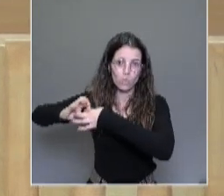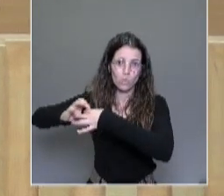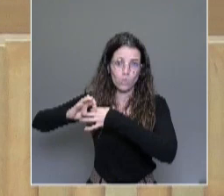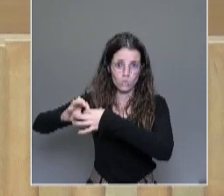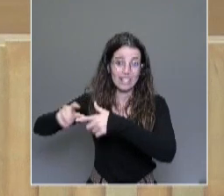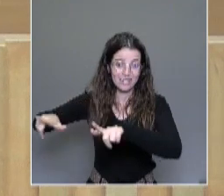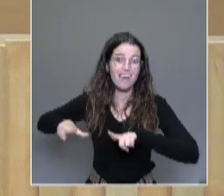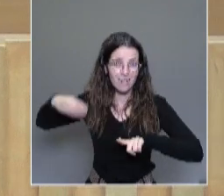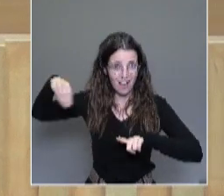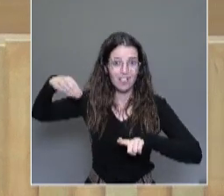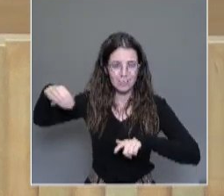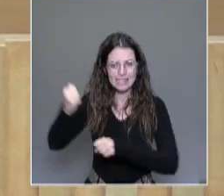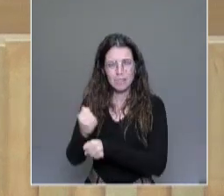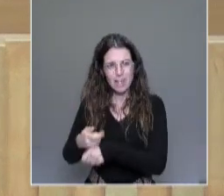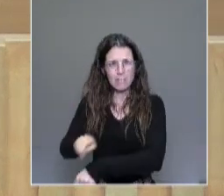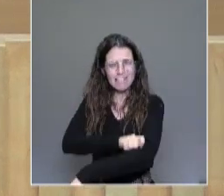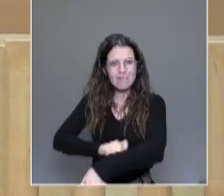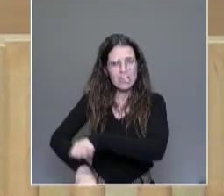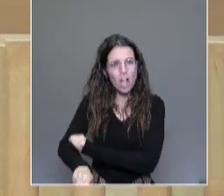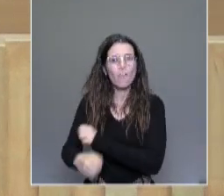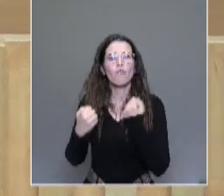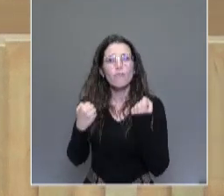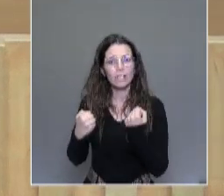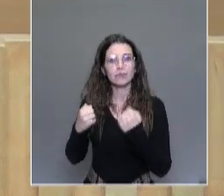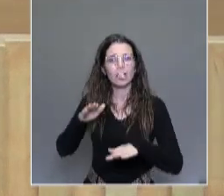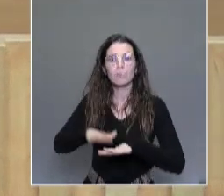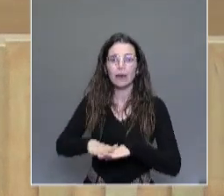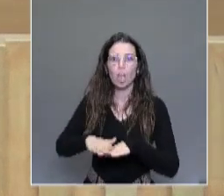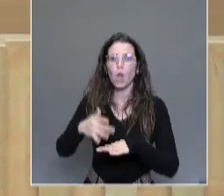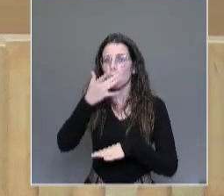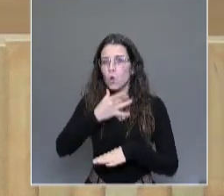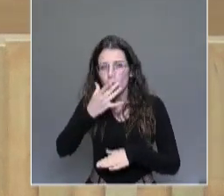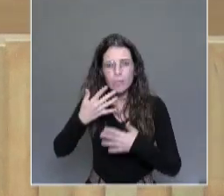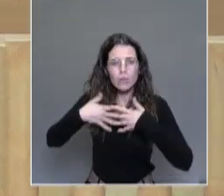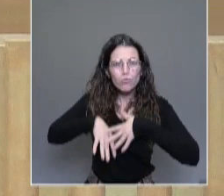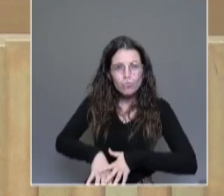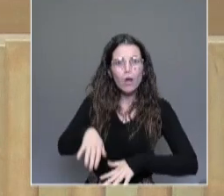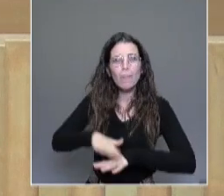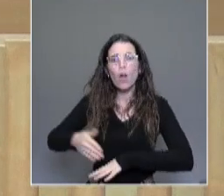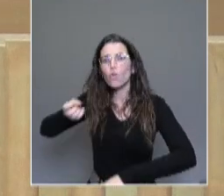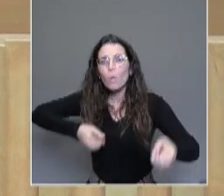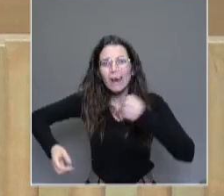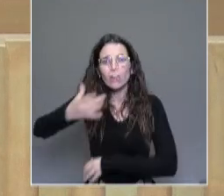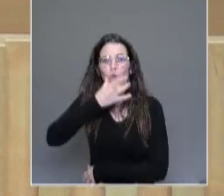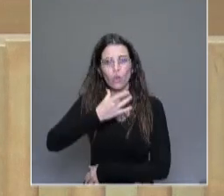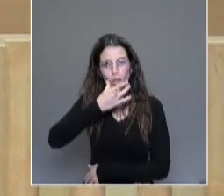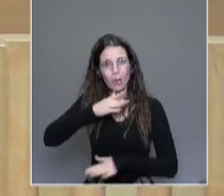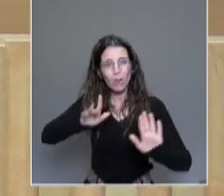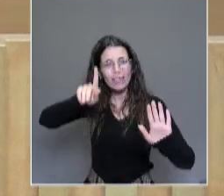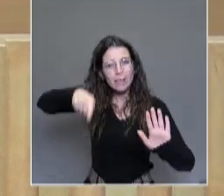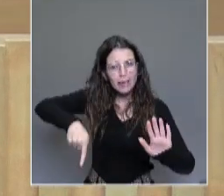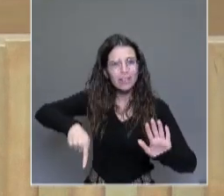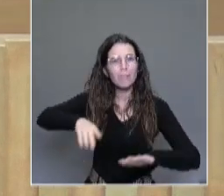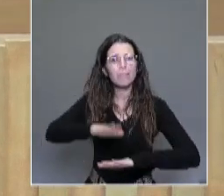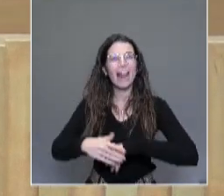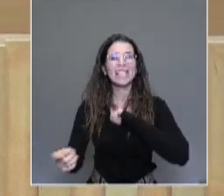cátedra que habéis trabajado intensamente para generar conocimiento para compartir conocimiento pero sobre todo para generar